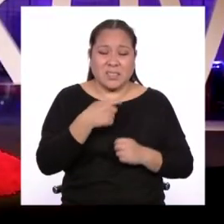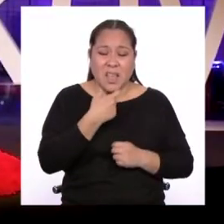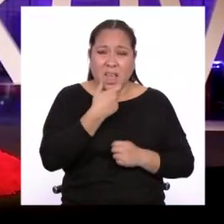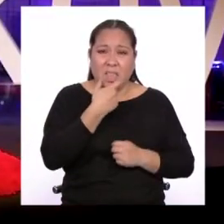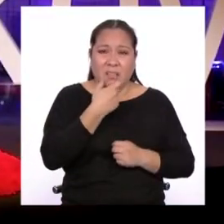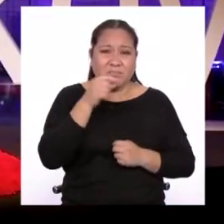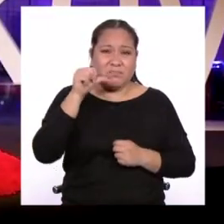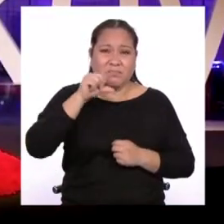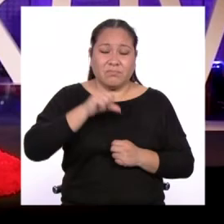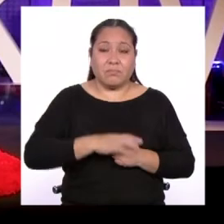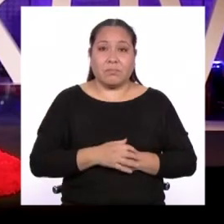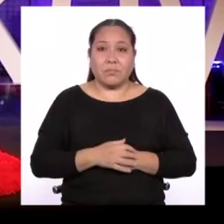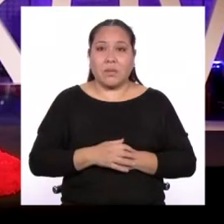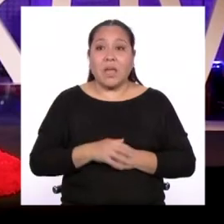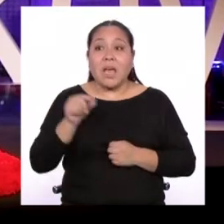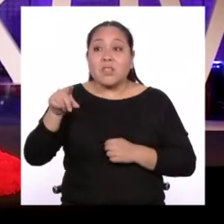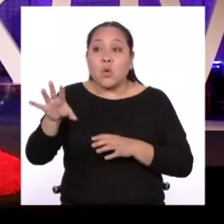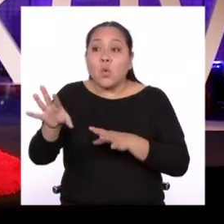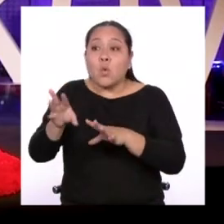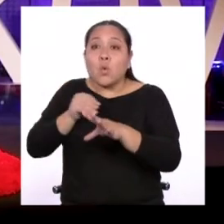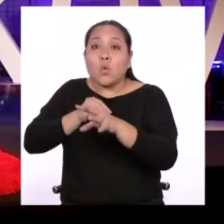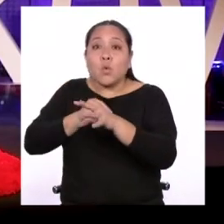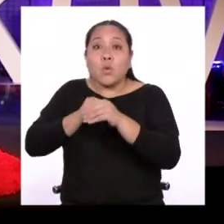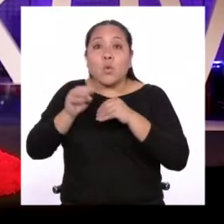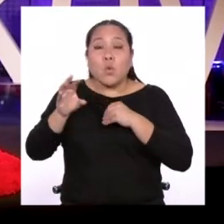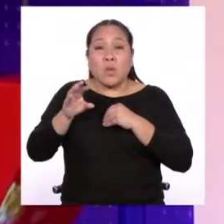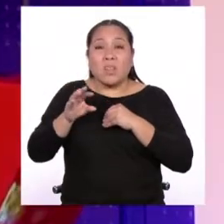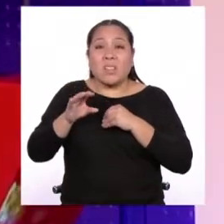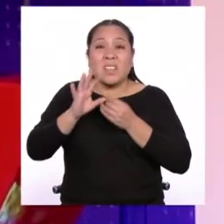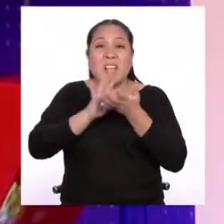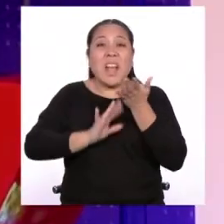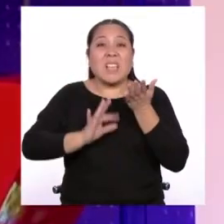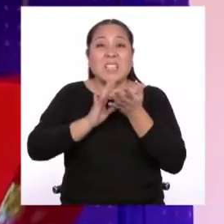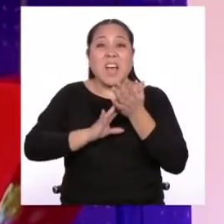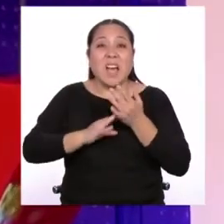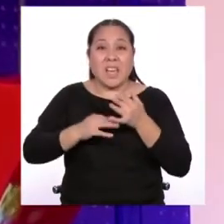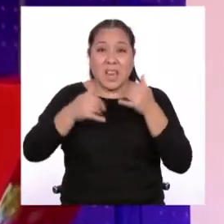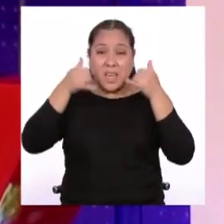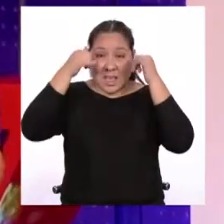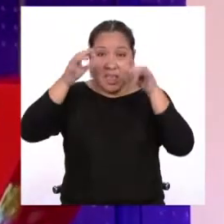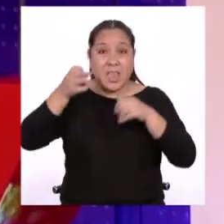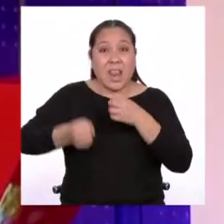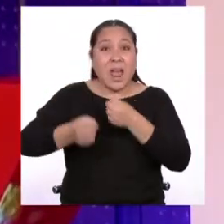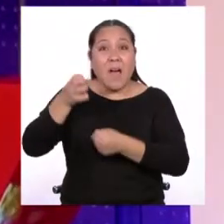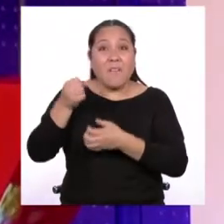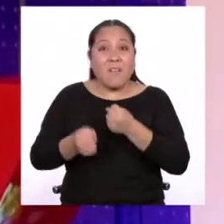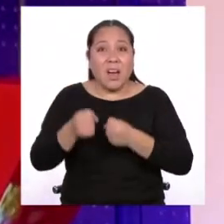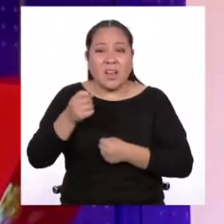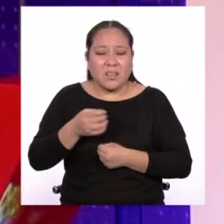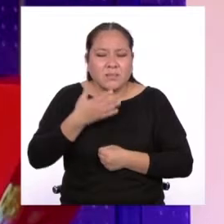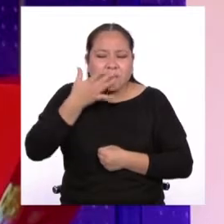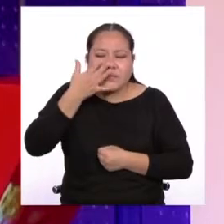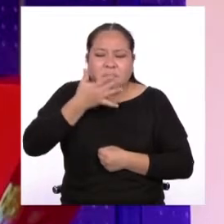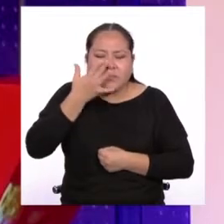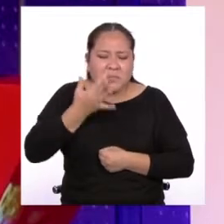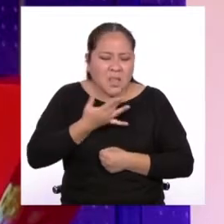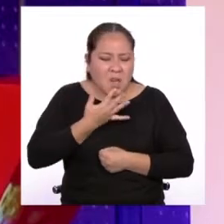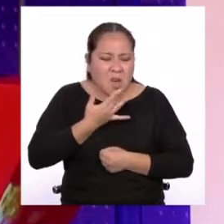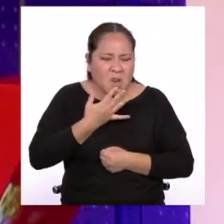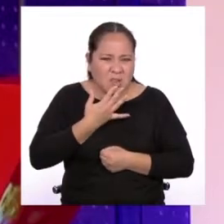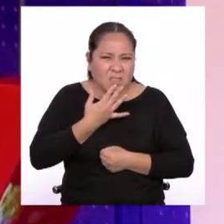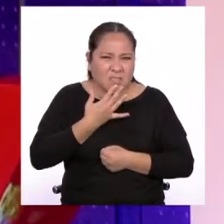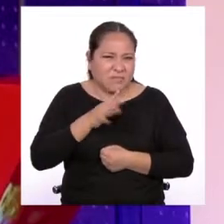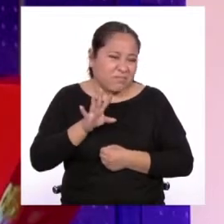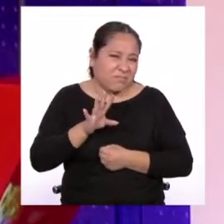olor característico que no es fácil de disimular. En una de esas tantas pruebas que hacíamos,